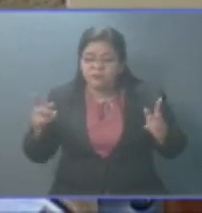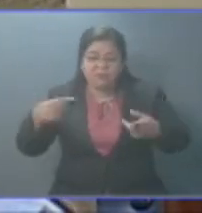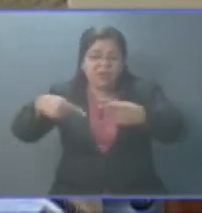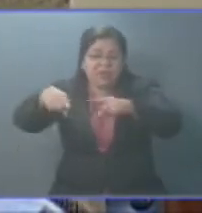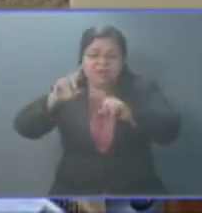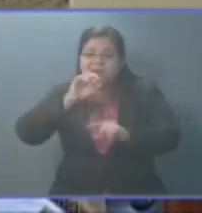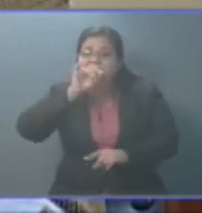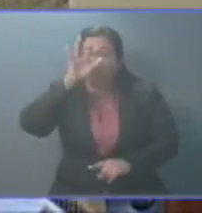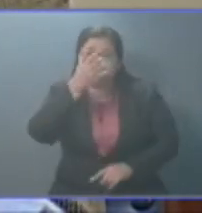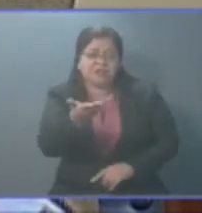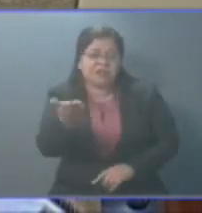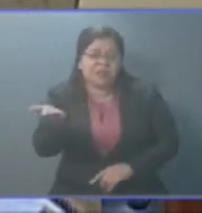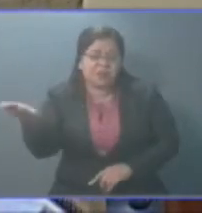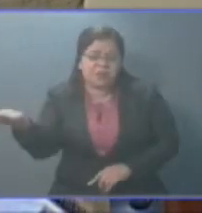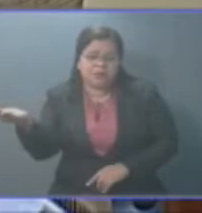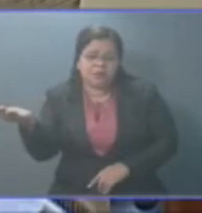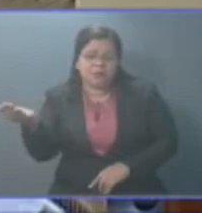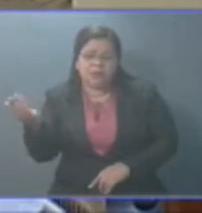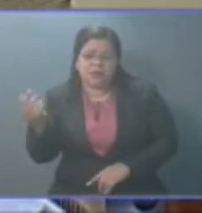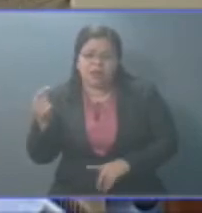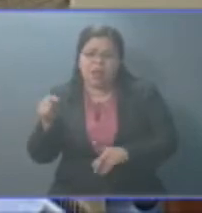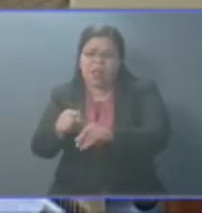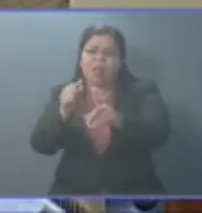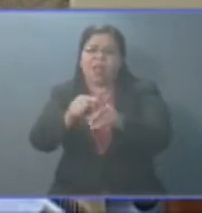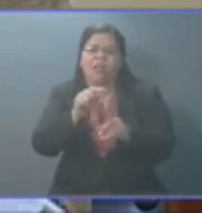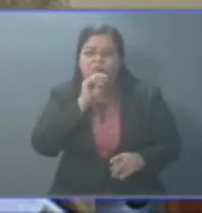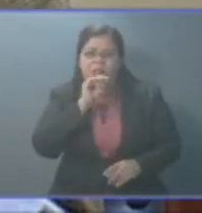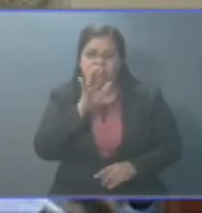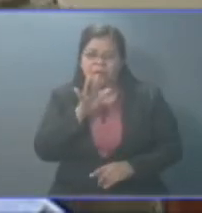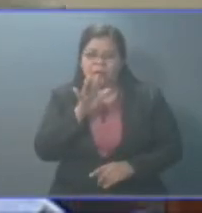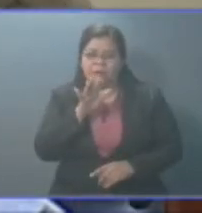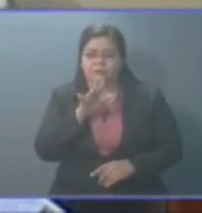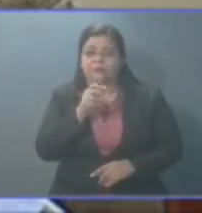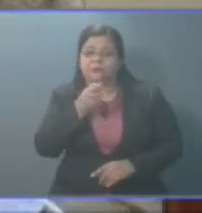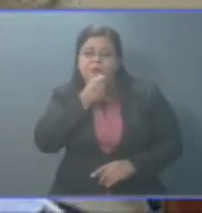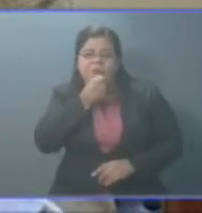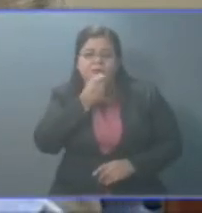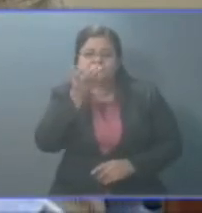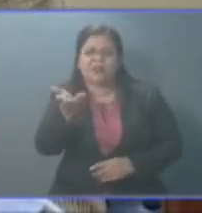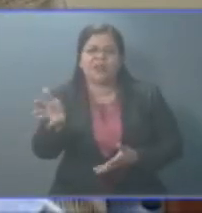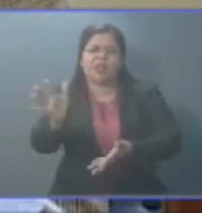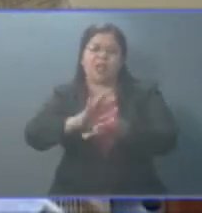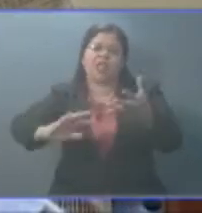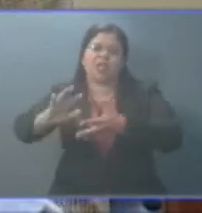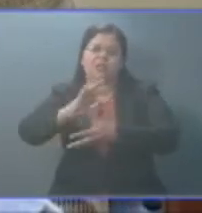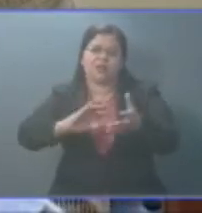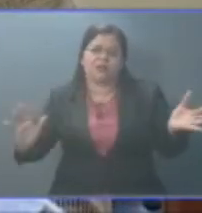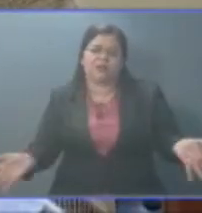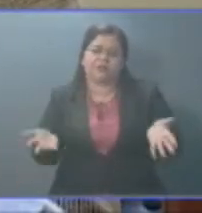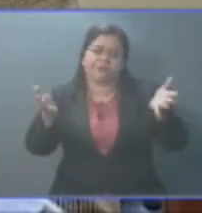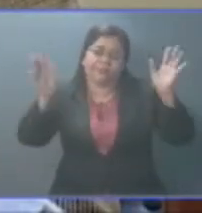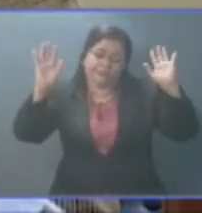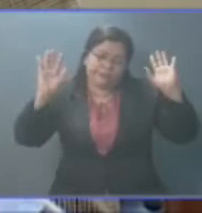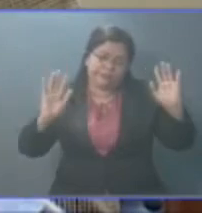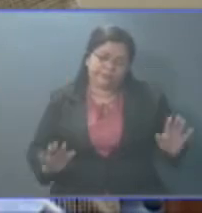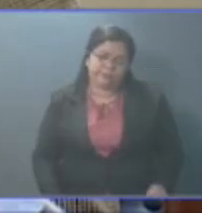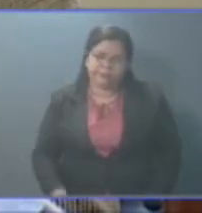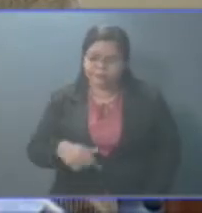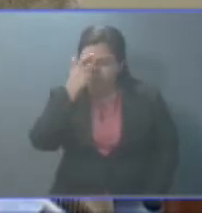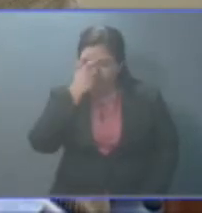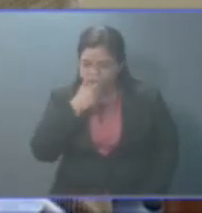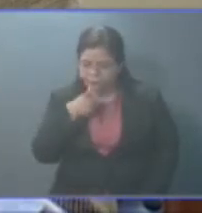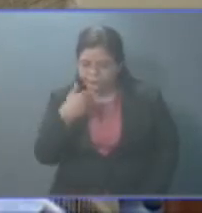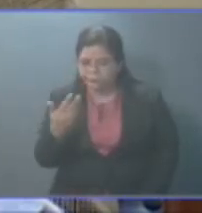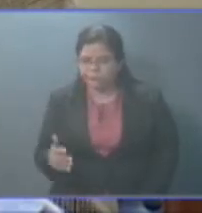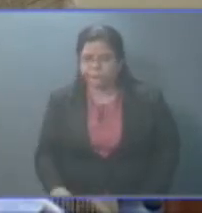diciendo cosas, asusando a la gente y hasta promoviendo que hagan desórdenes algunos, tristemente.